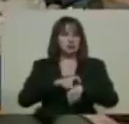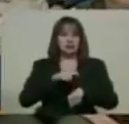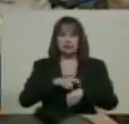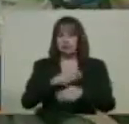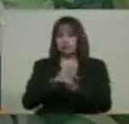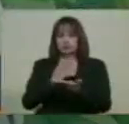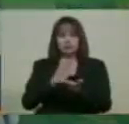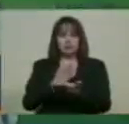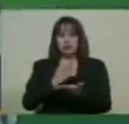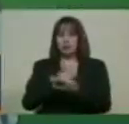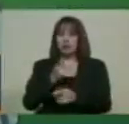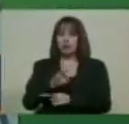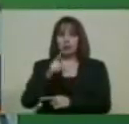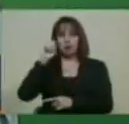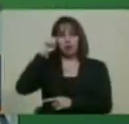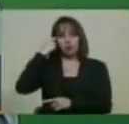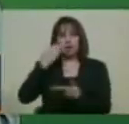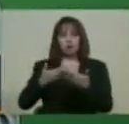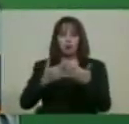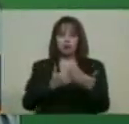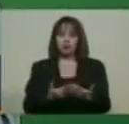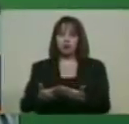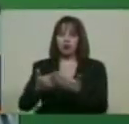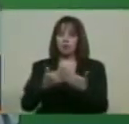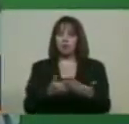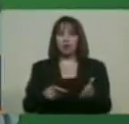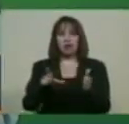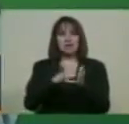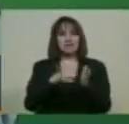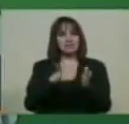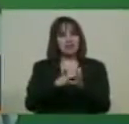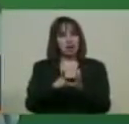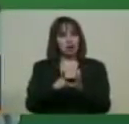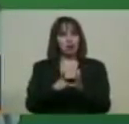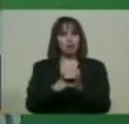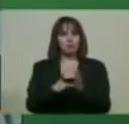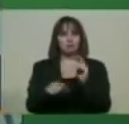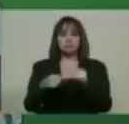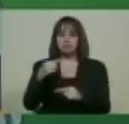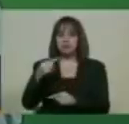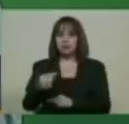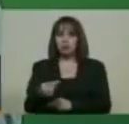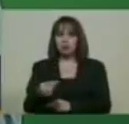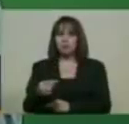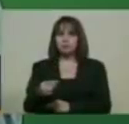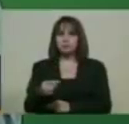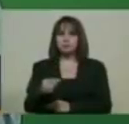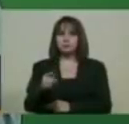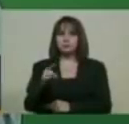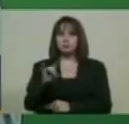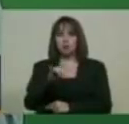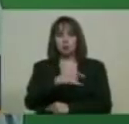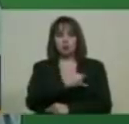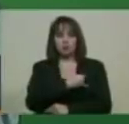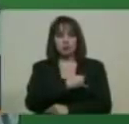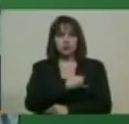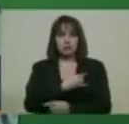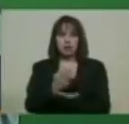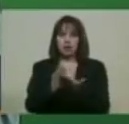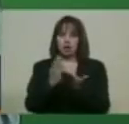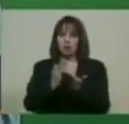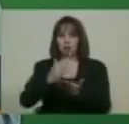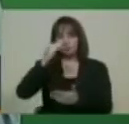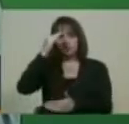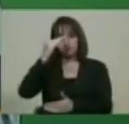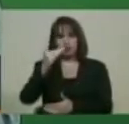recordar sus años de estudiante en bachillerato y luego sus años de estudiantes en las academias